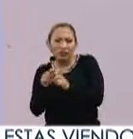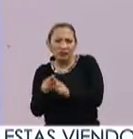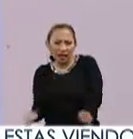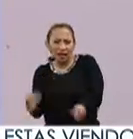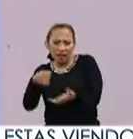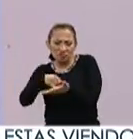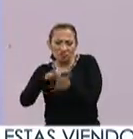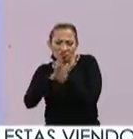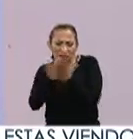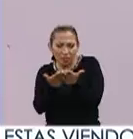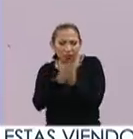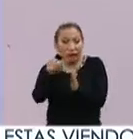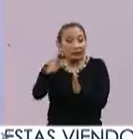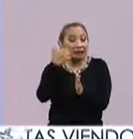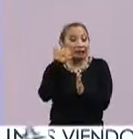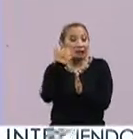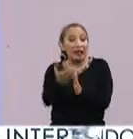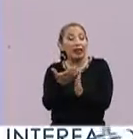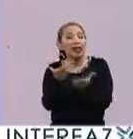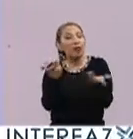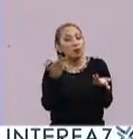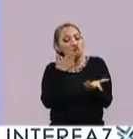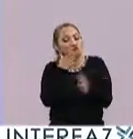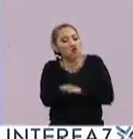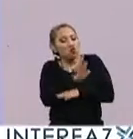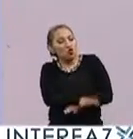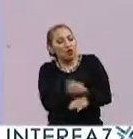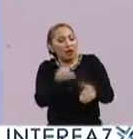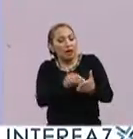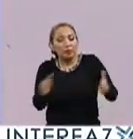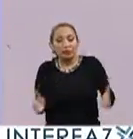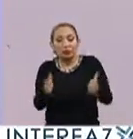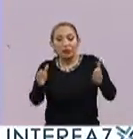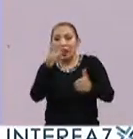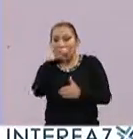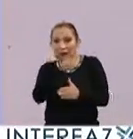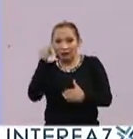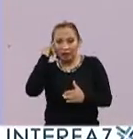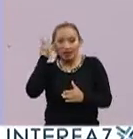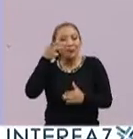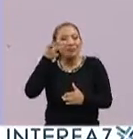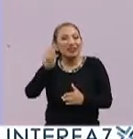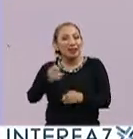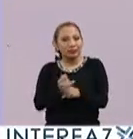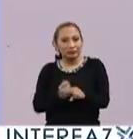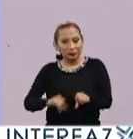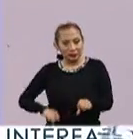publicaciones en donde se pretende conservar e impulsar las lenguas indígenas.